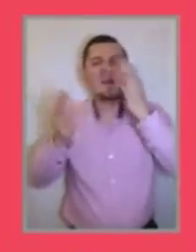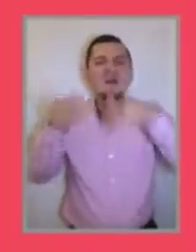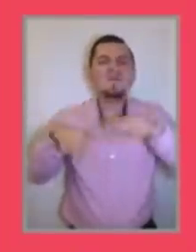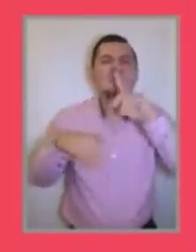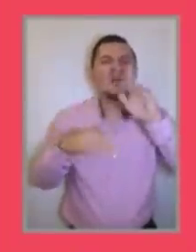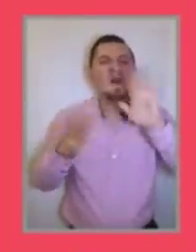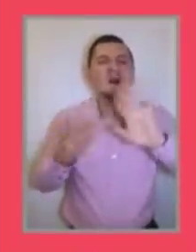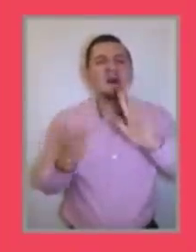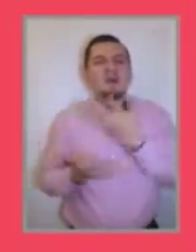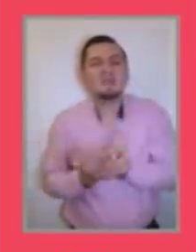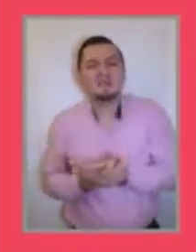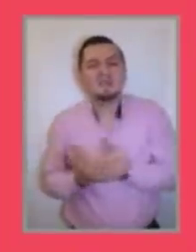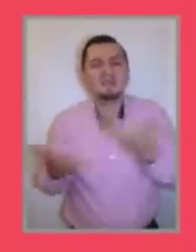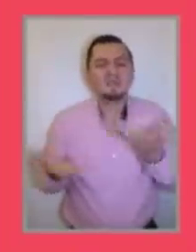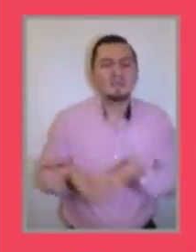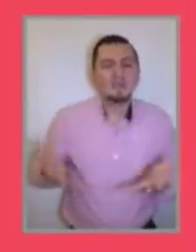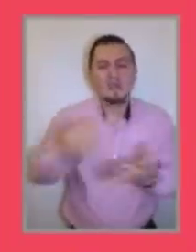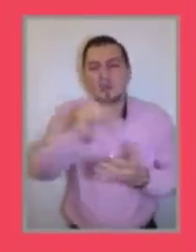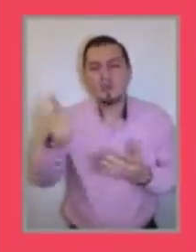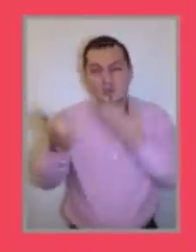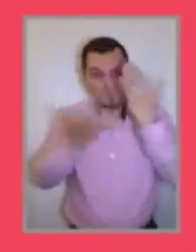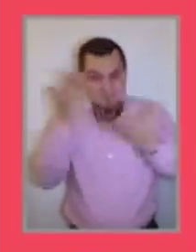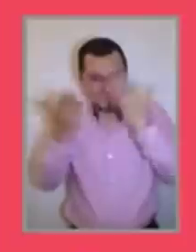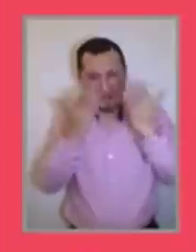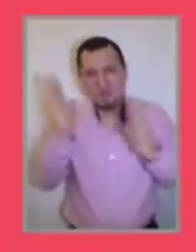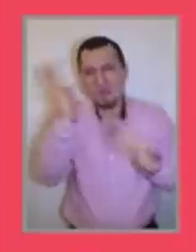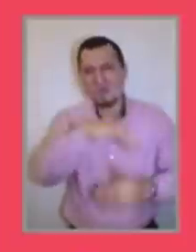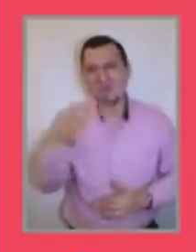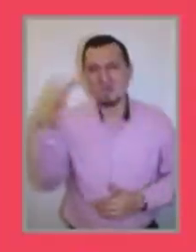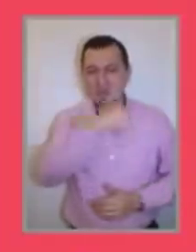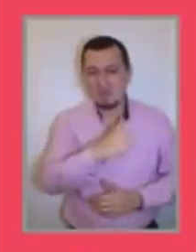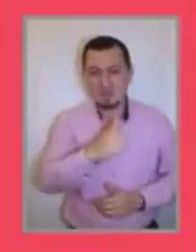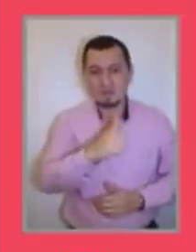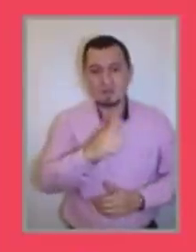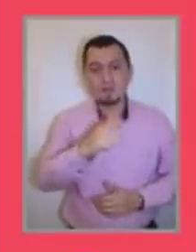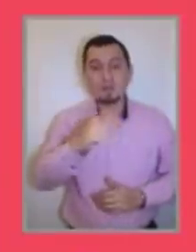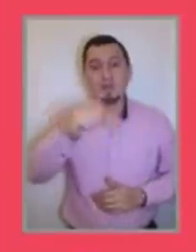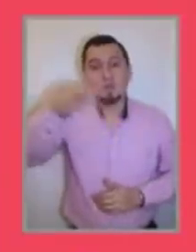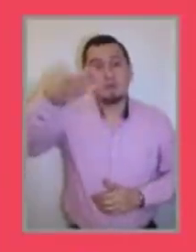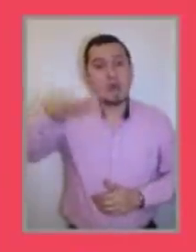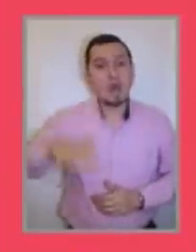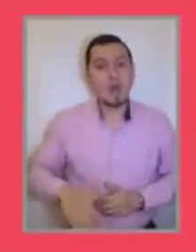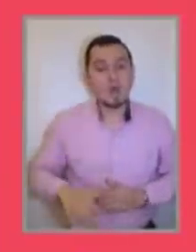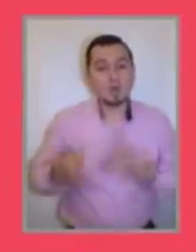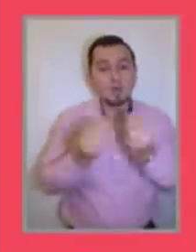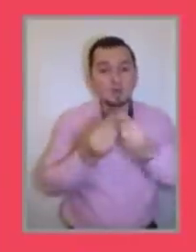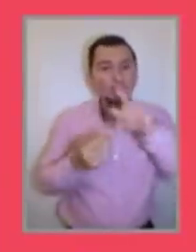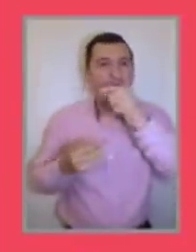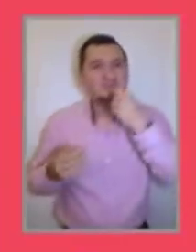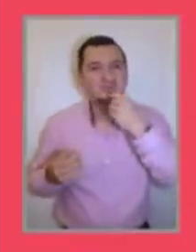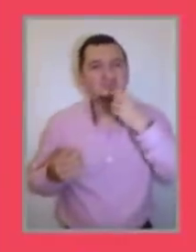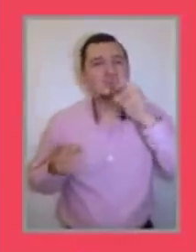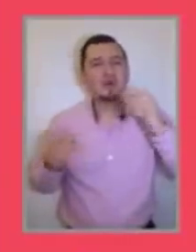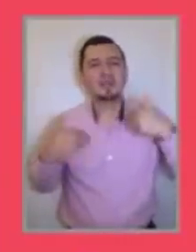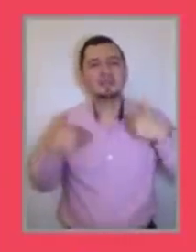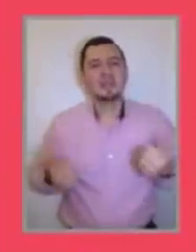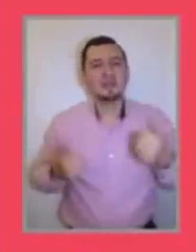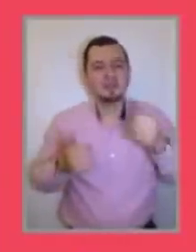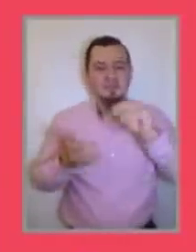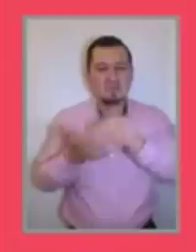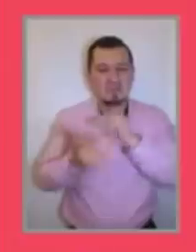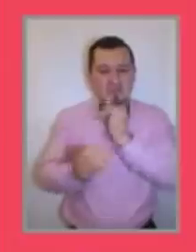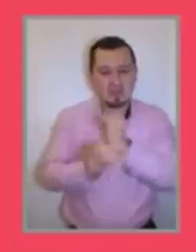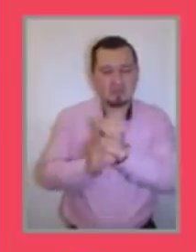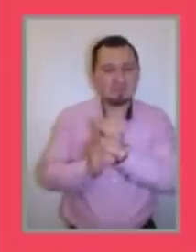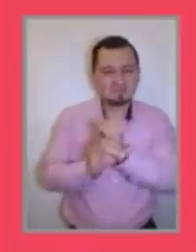secundaria, y hay que decir que recibimos a Jalisco con unos lugares muy bajos en temas de retención de nuestros alumnos en secundaria y preparatoria,